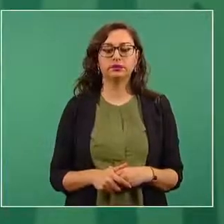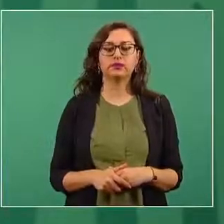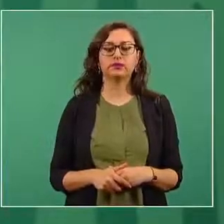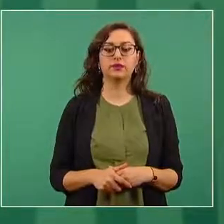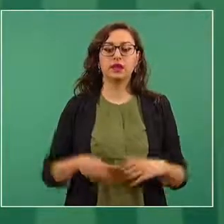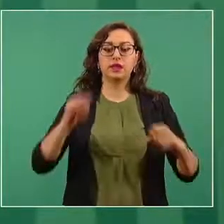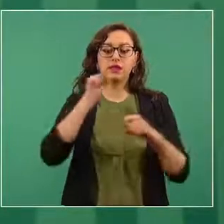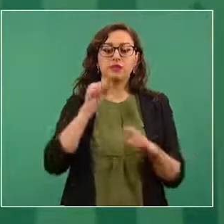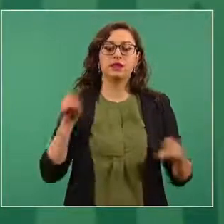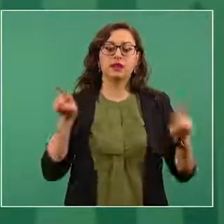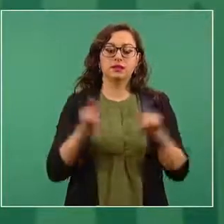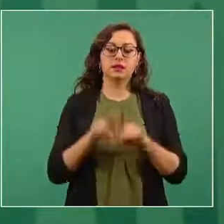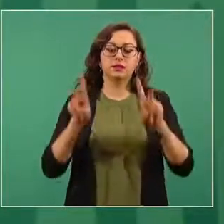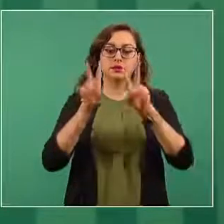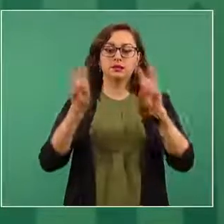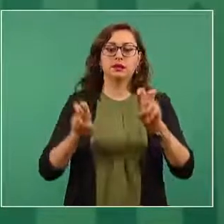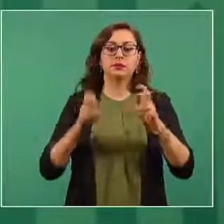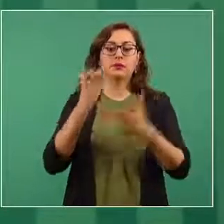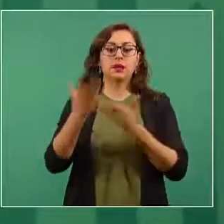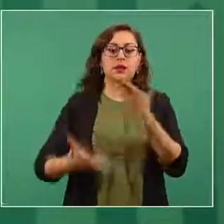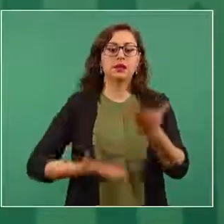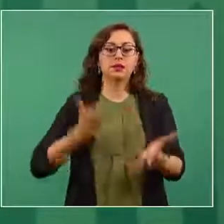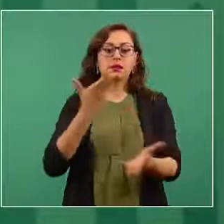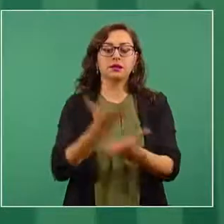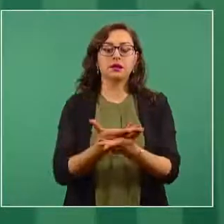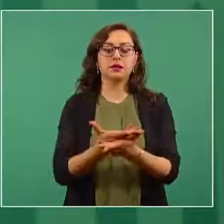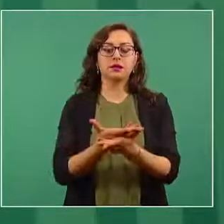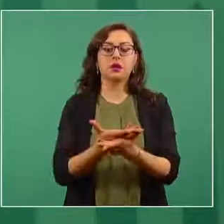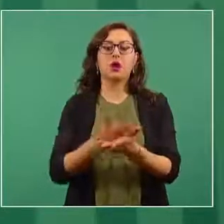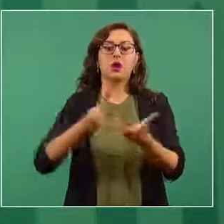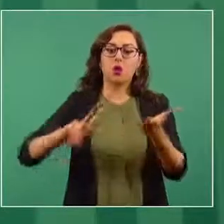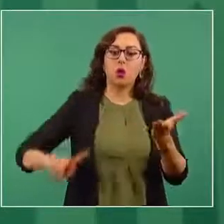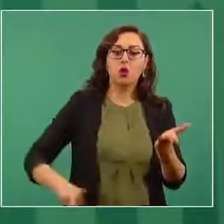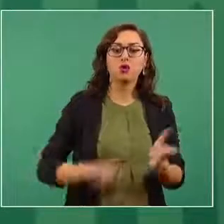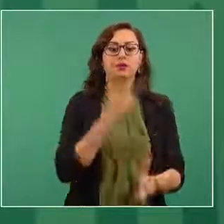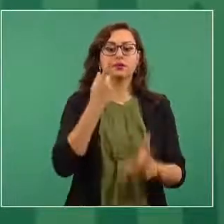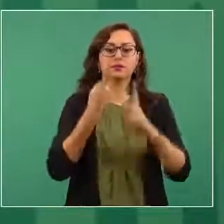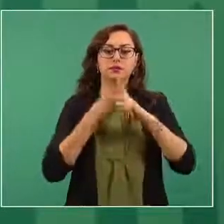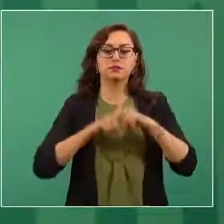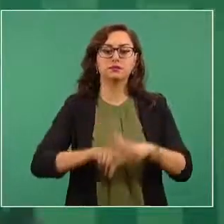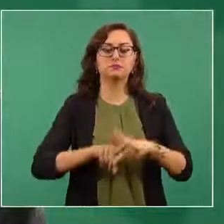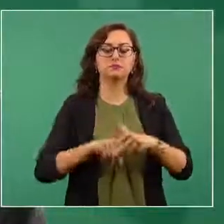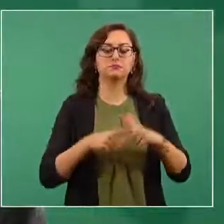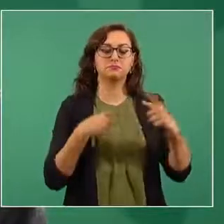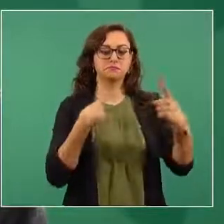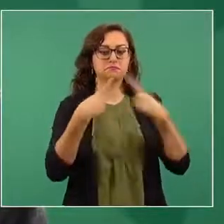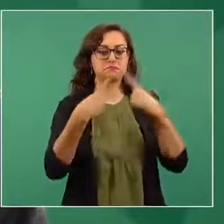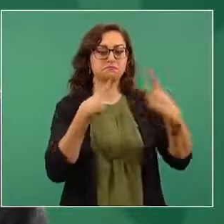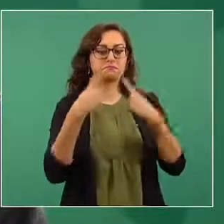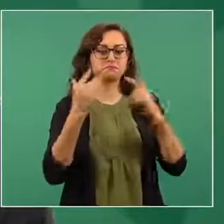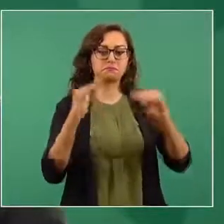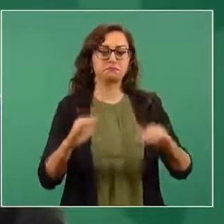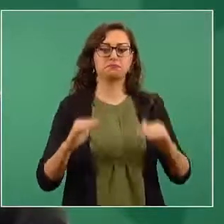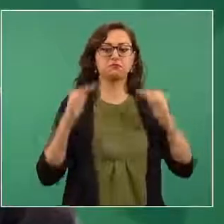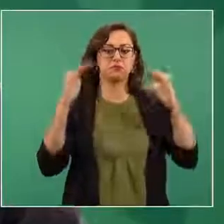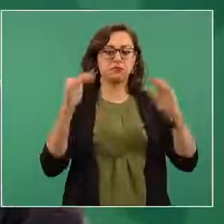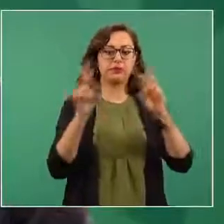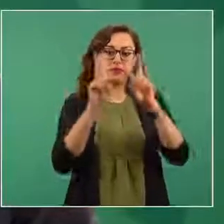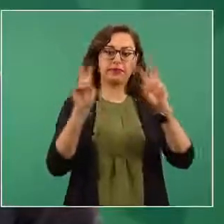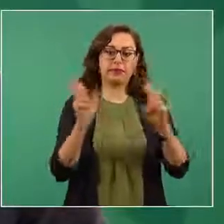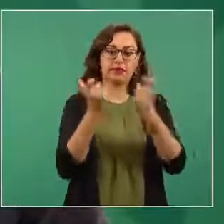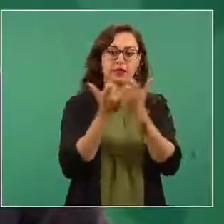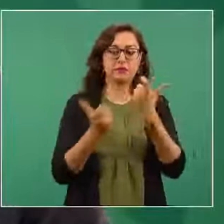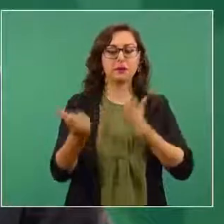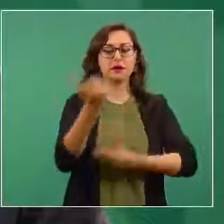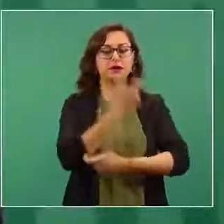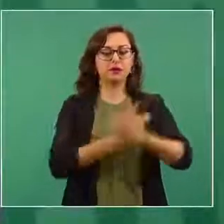también se propuso la reactivación del diálogo de alto nivel respecto a la economía, además de los temas que ya señaló el